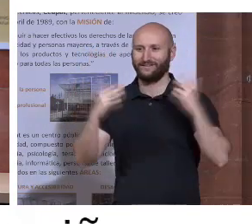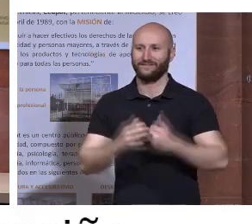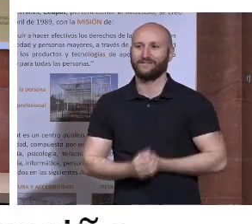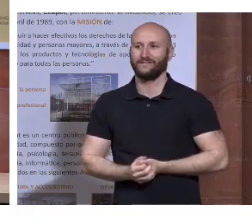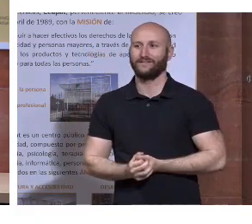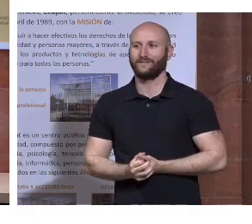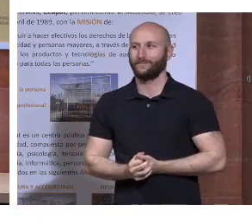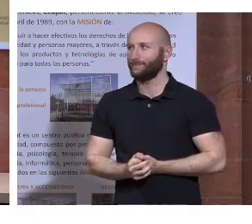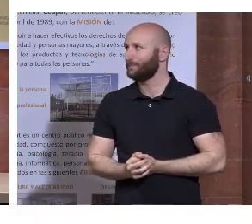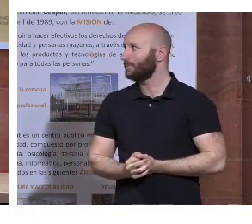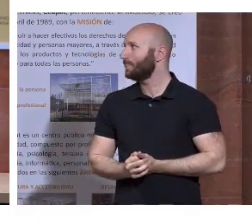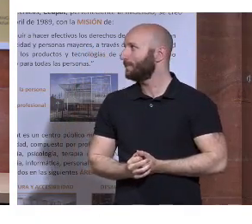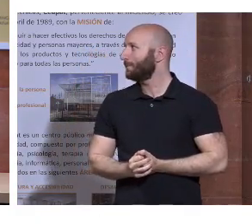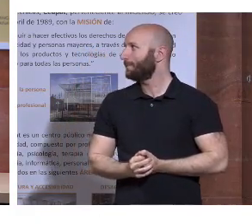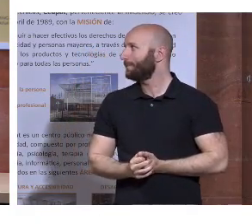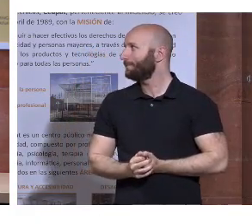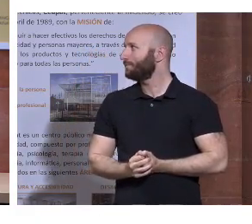Así que voy a dedicar el número.